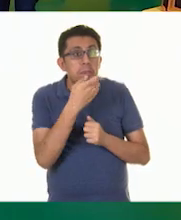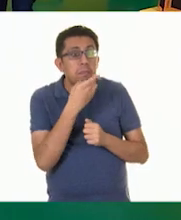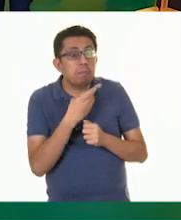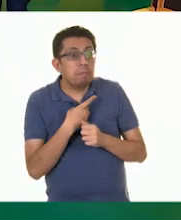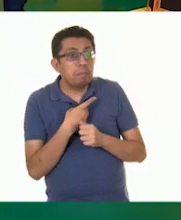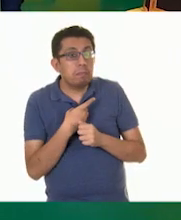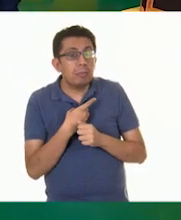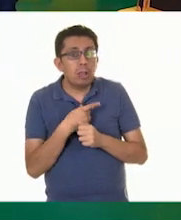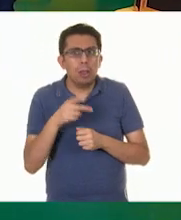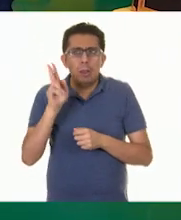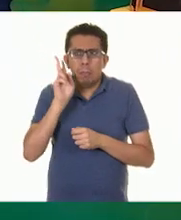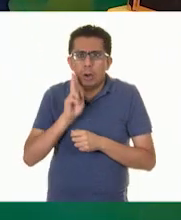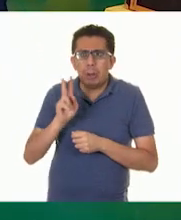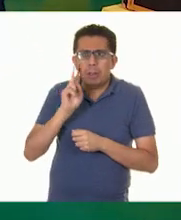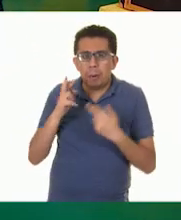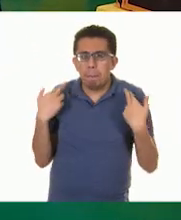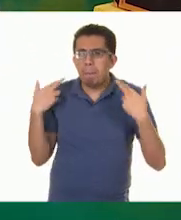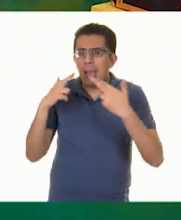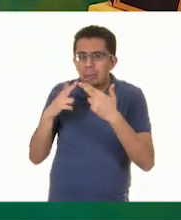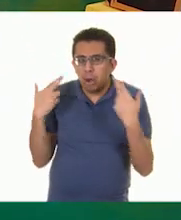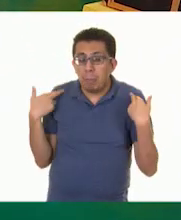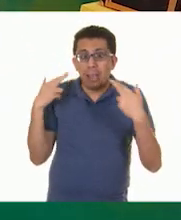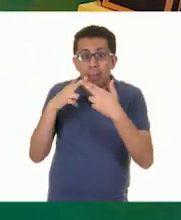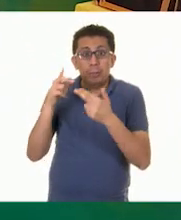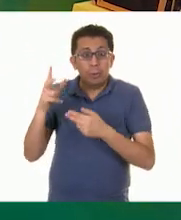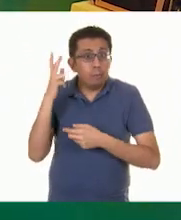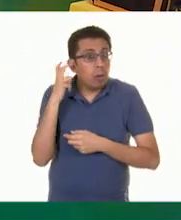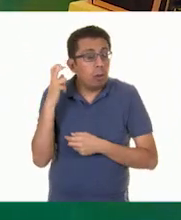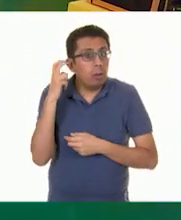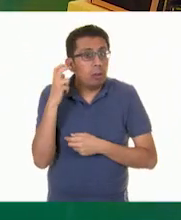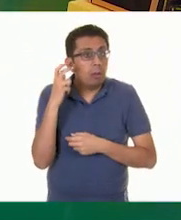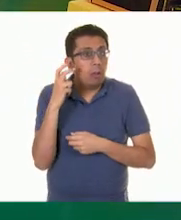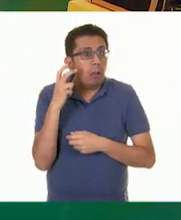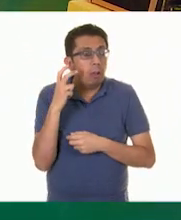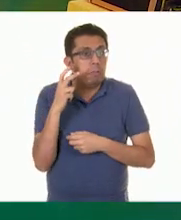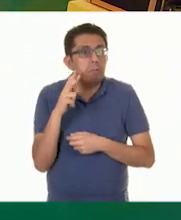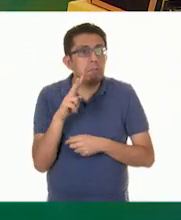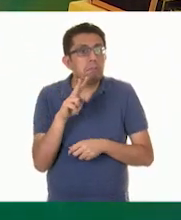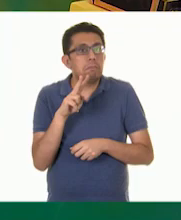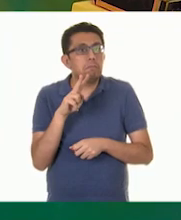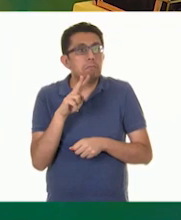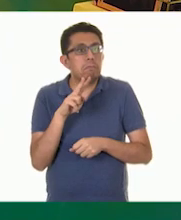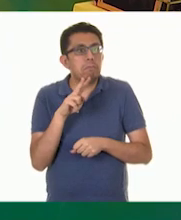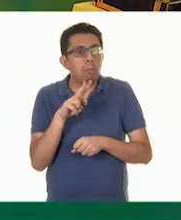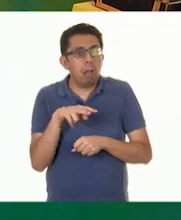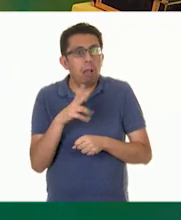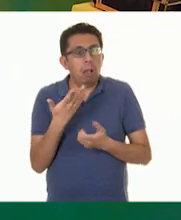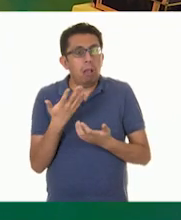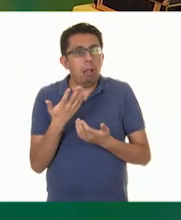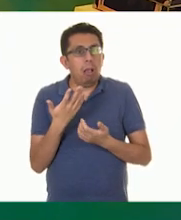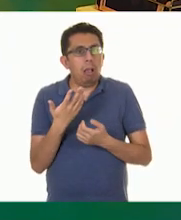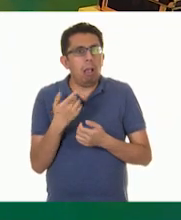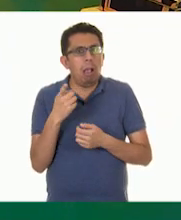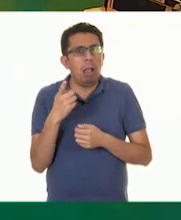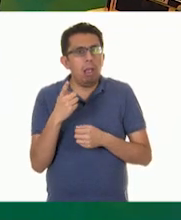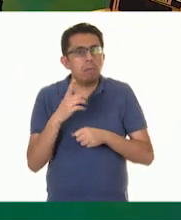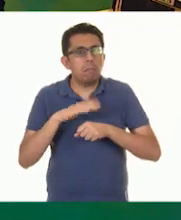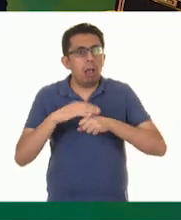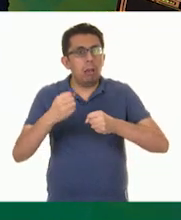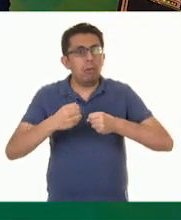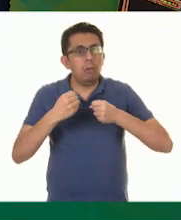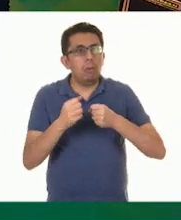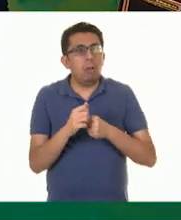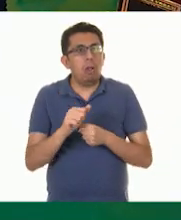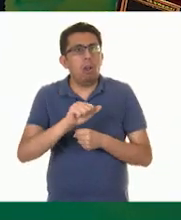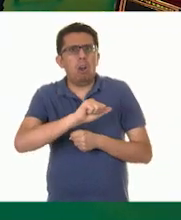A ver, probando. Profe Ezequiel, ¿me escuchas? ¿Me escuchas? Muy fuerte, ¿qué crees? En el estambre se escucha como si se perdiera, como